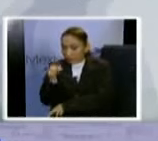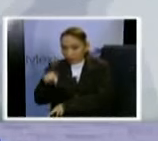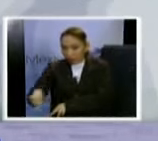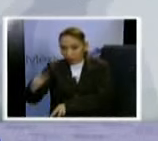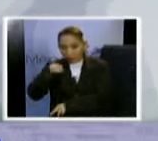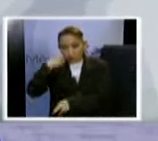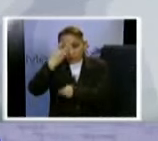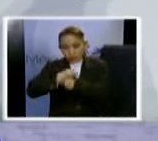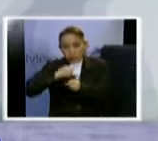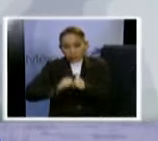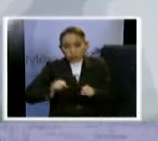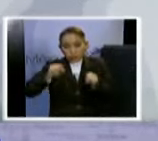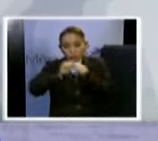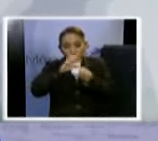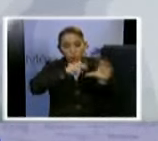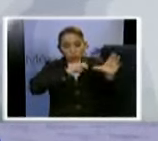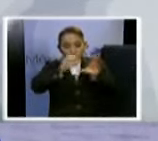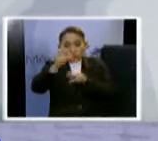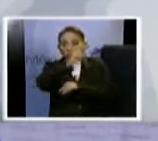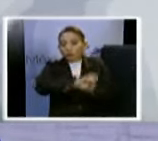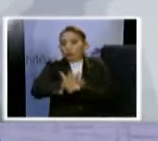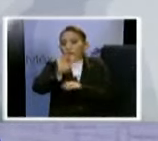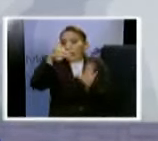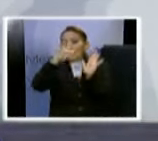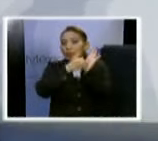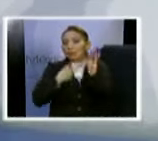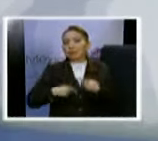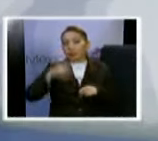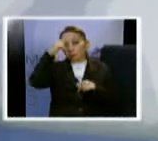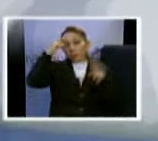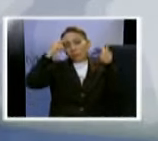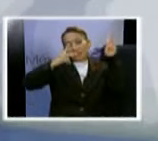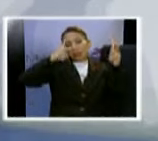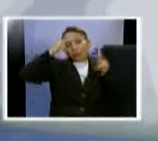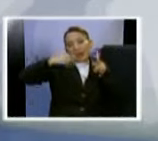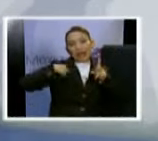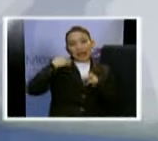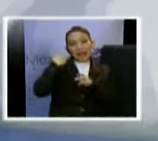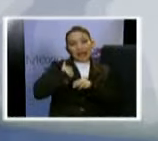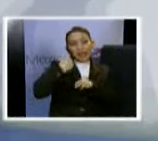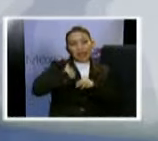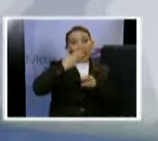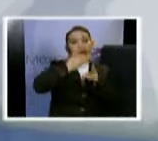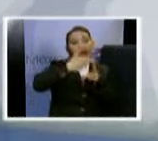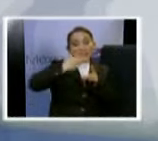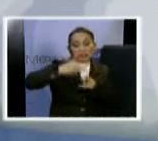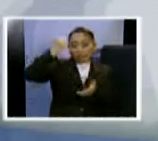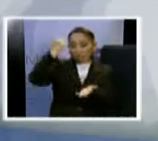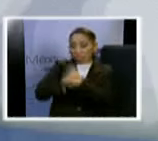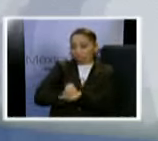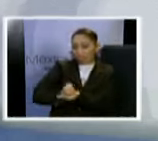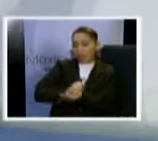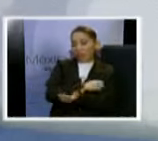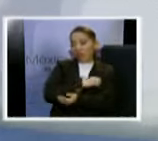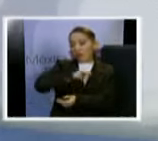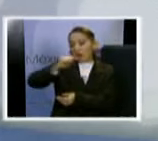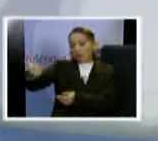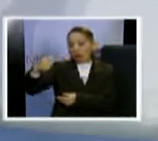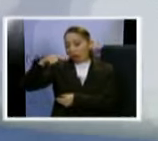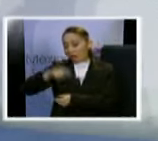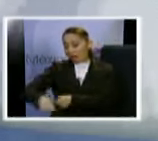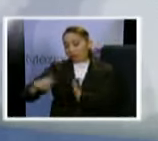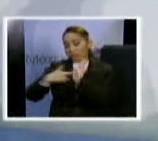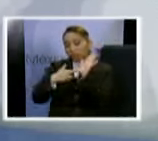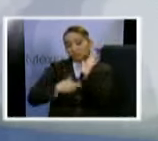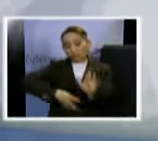Es nuestro tercer socio comercial. 250,000 mexicanos visitaban a Canadá anualmente hasta que la imposición arbitraria de Ottawa del